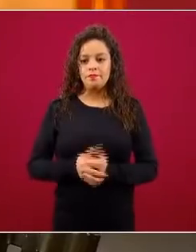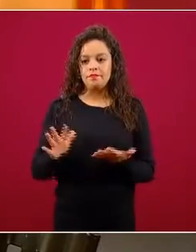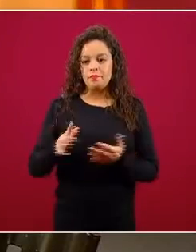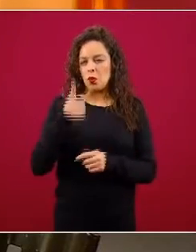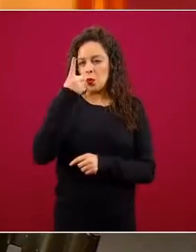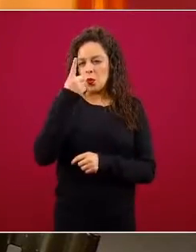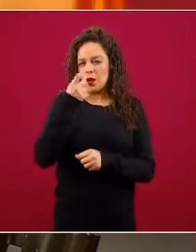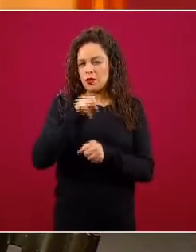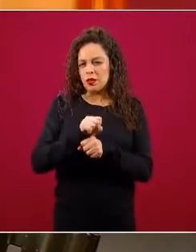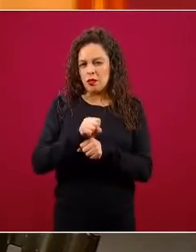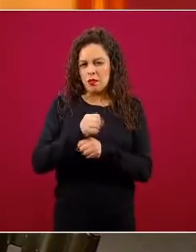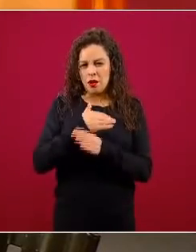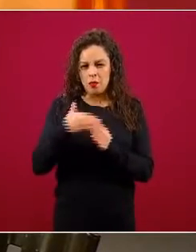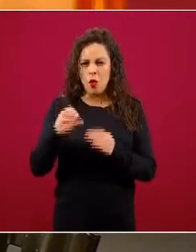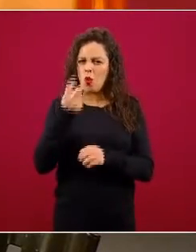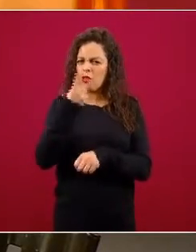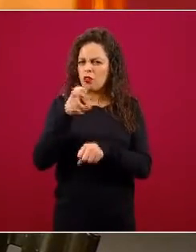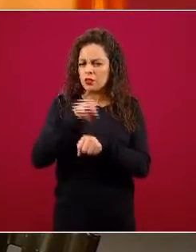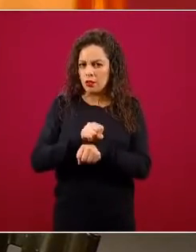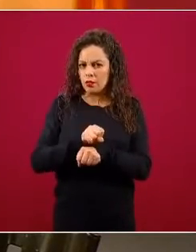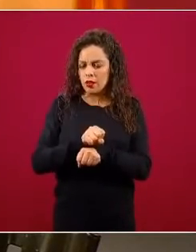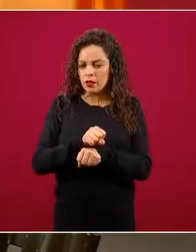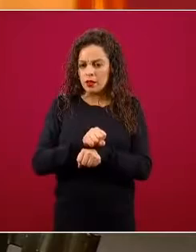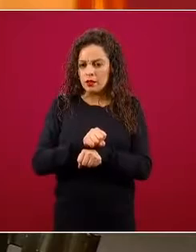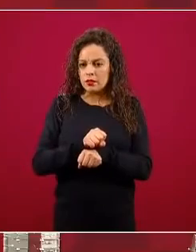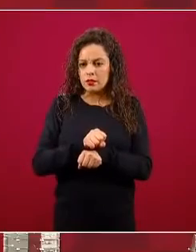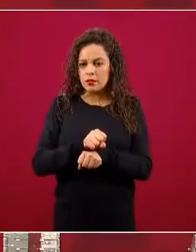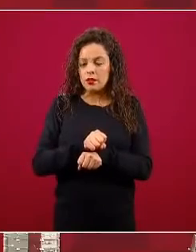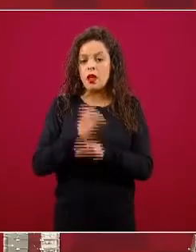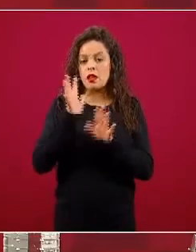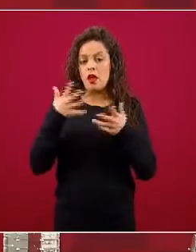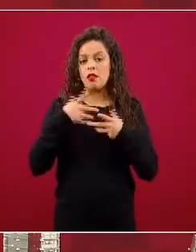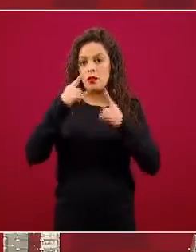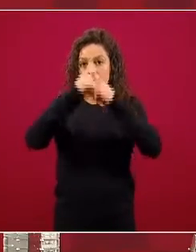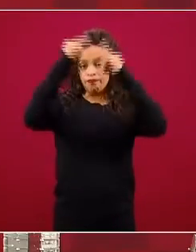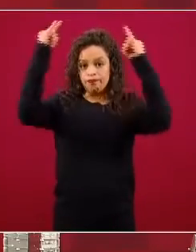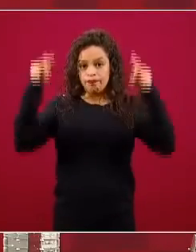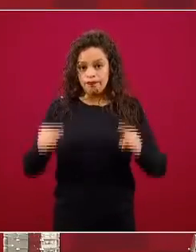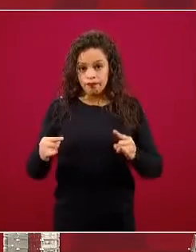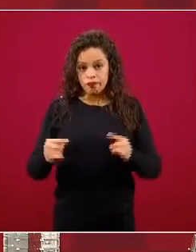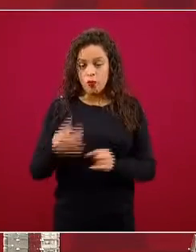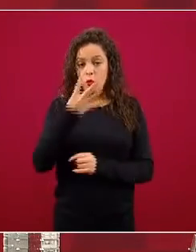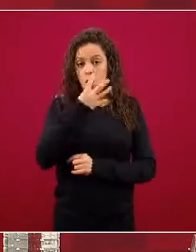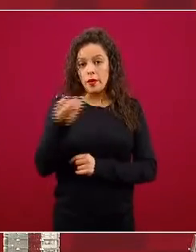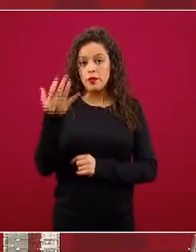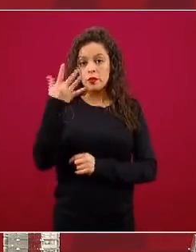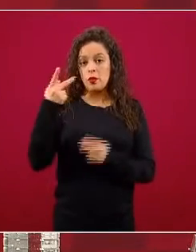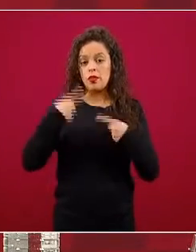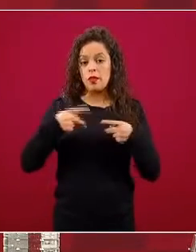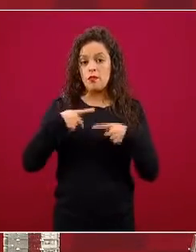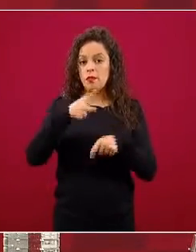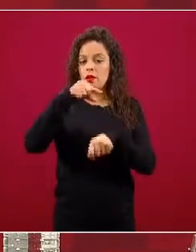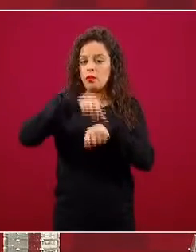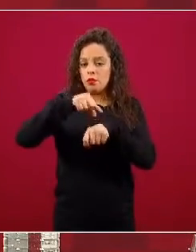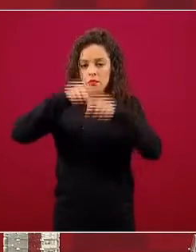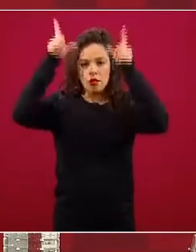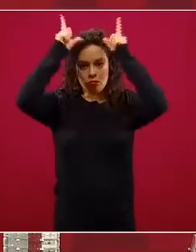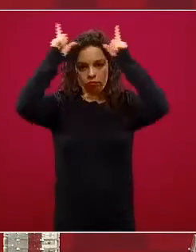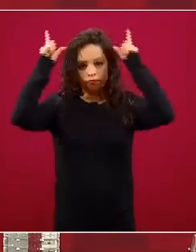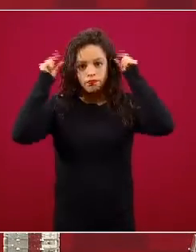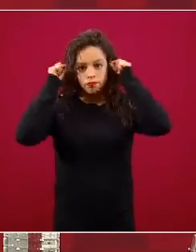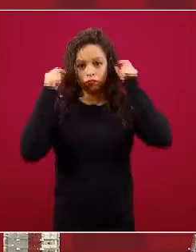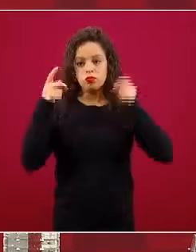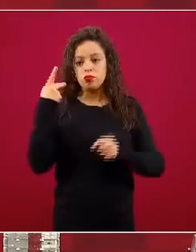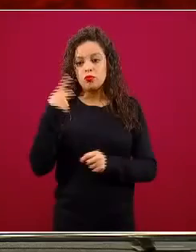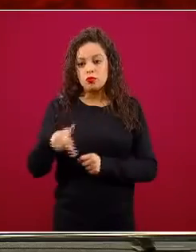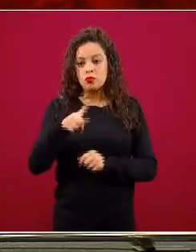semanas, se instalaron o se pusieron carpas y 450 promotores de la salud, médicos y enfermeras del área de